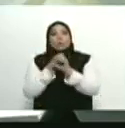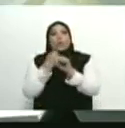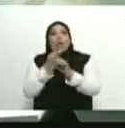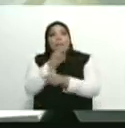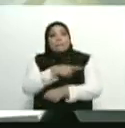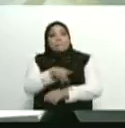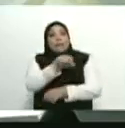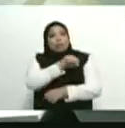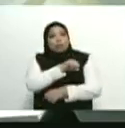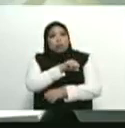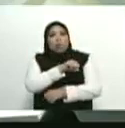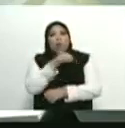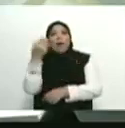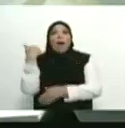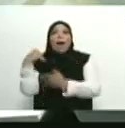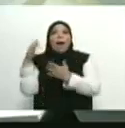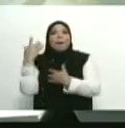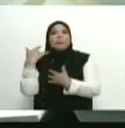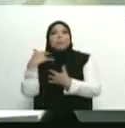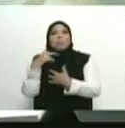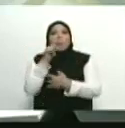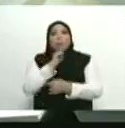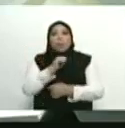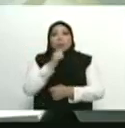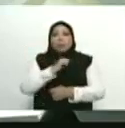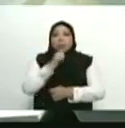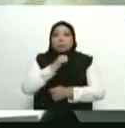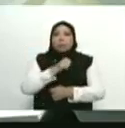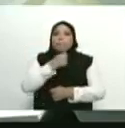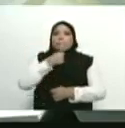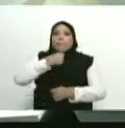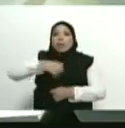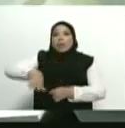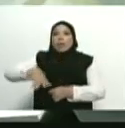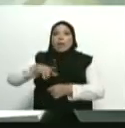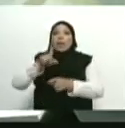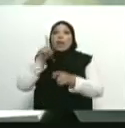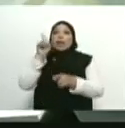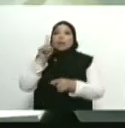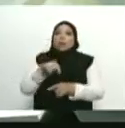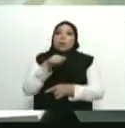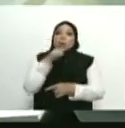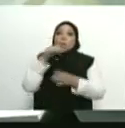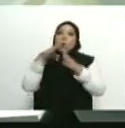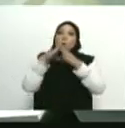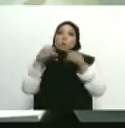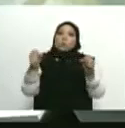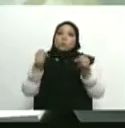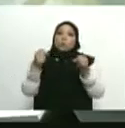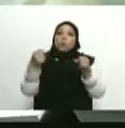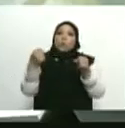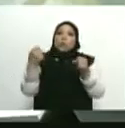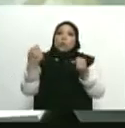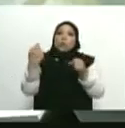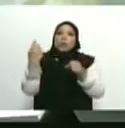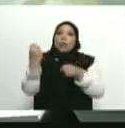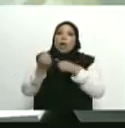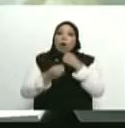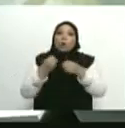Español. El Imperio Español no se resignaba a perder todo este gran territorio de